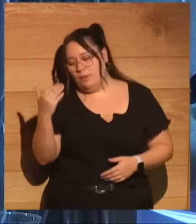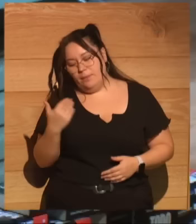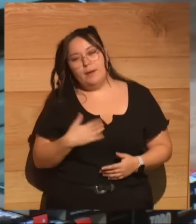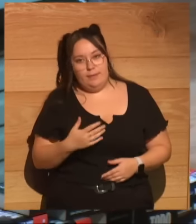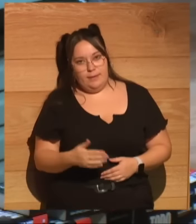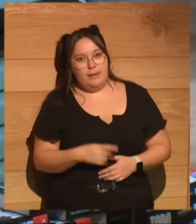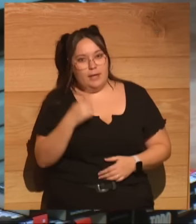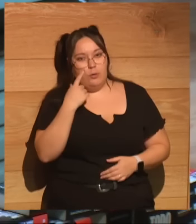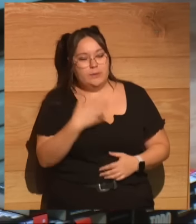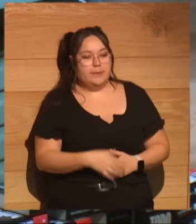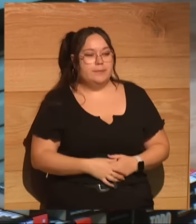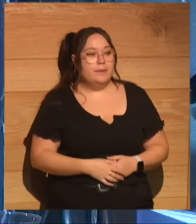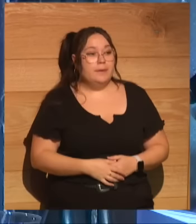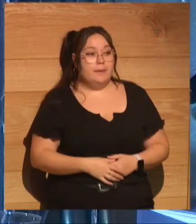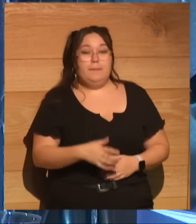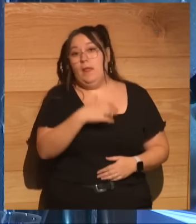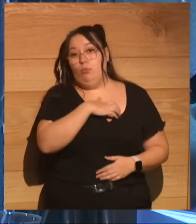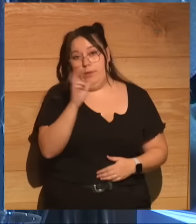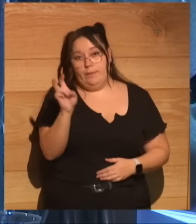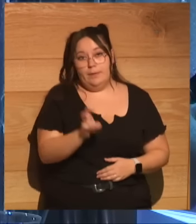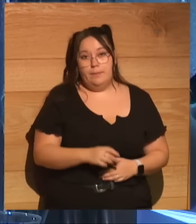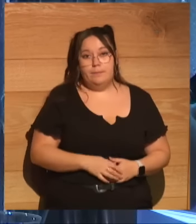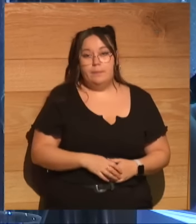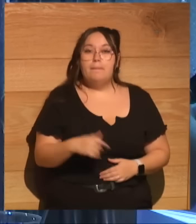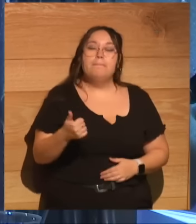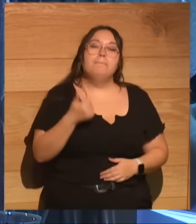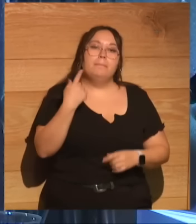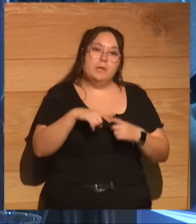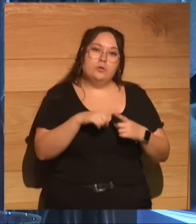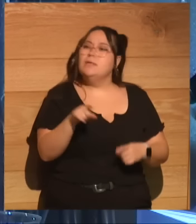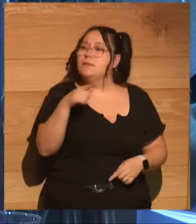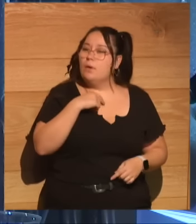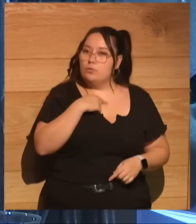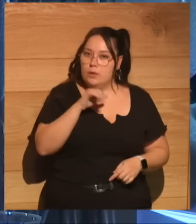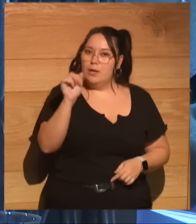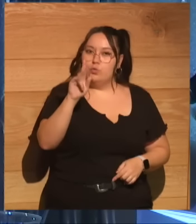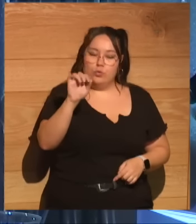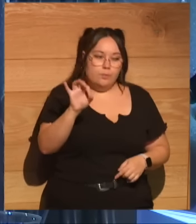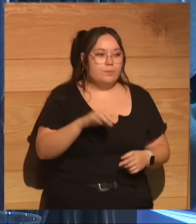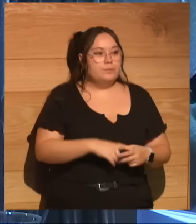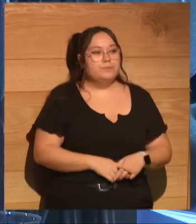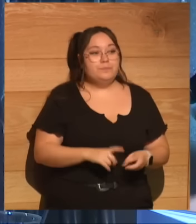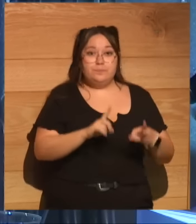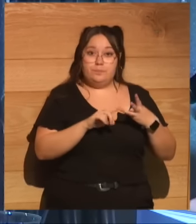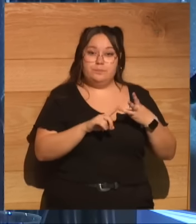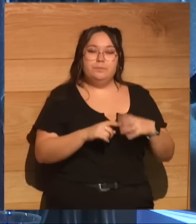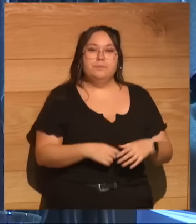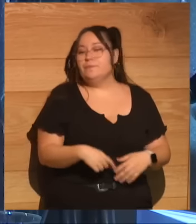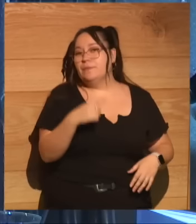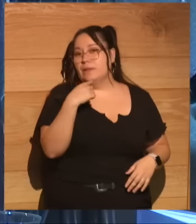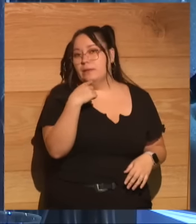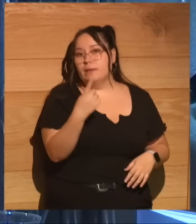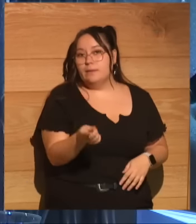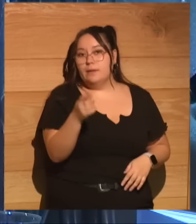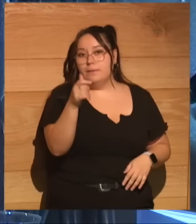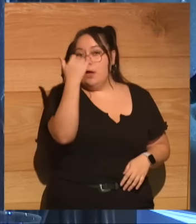calentito. Y venía la policía. Más cosas. Esta te va a gustar mucho, Arturo. ¿Eh? Esta es decirle a